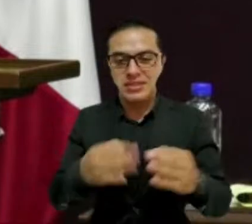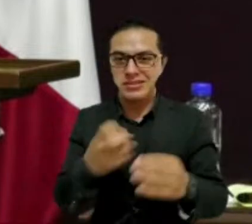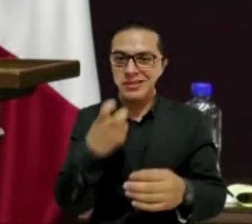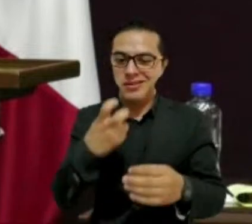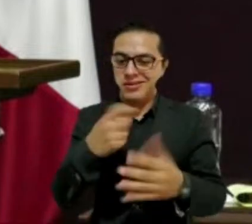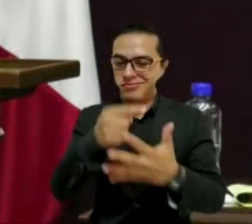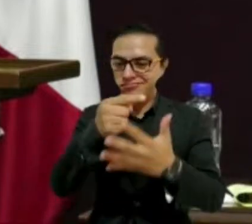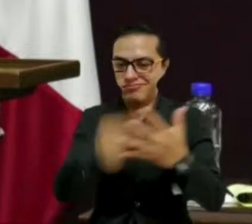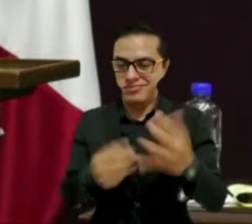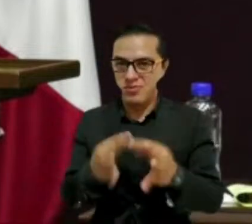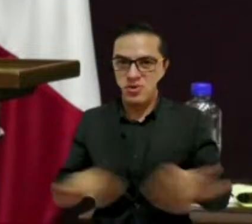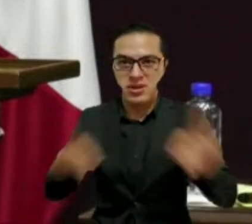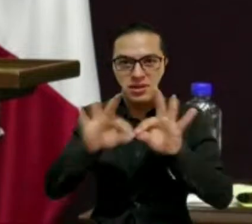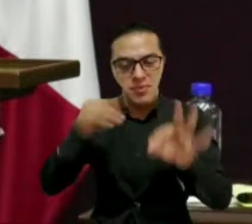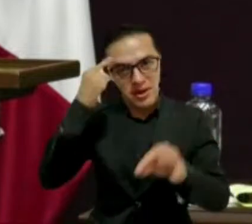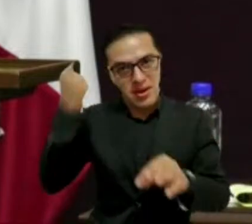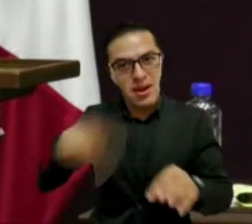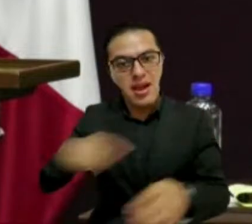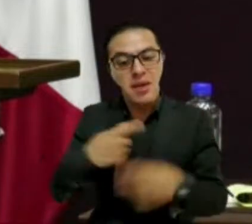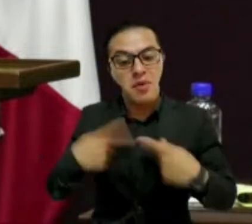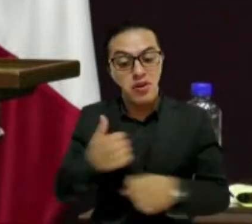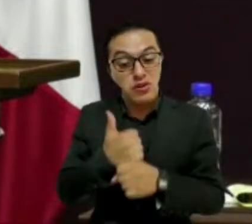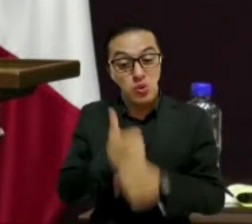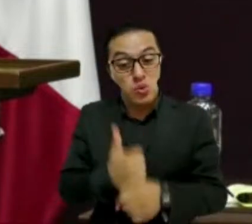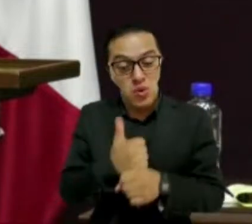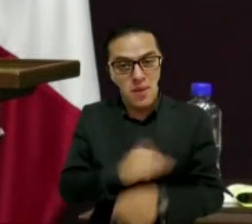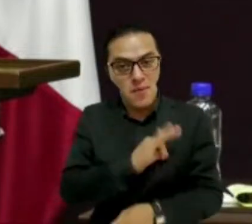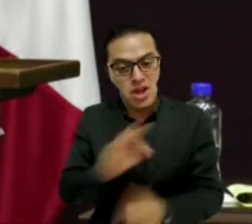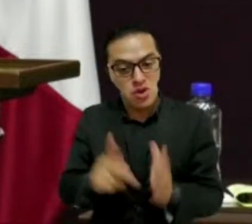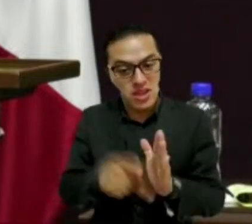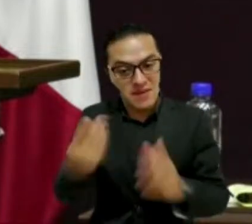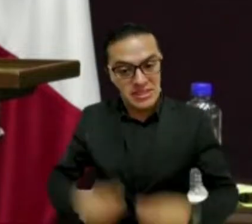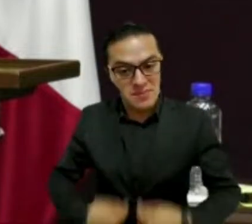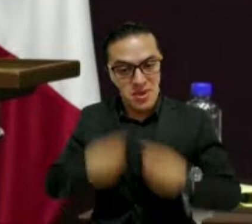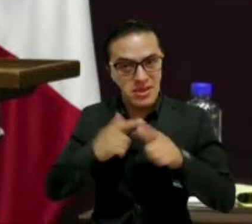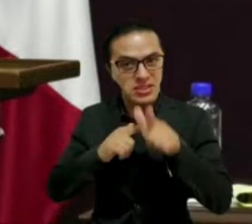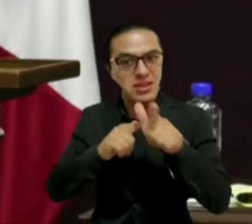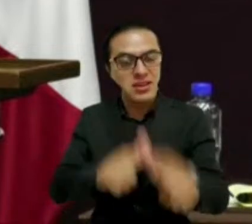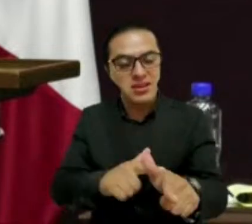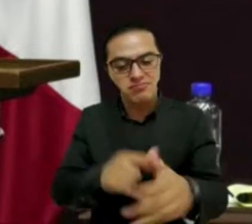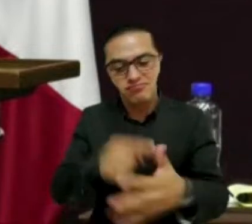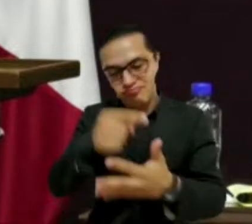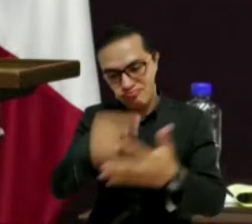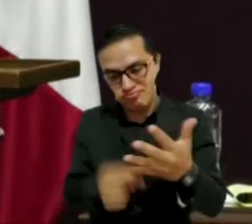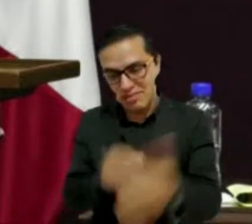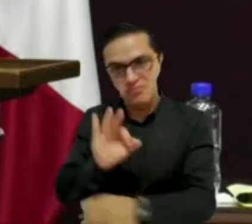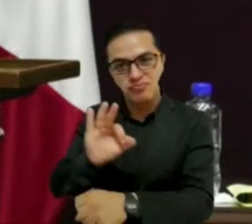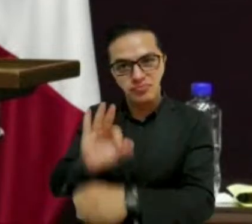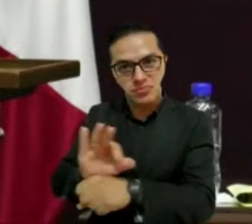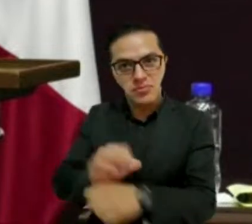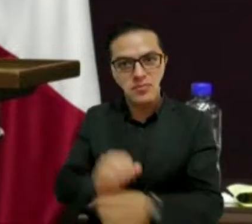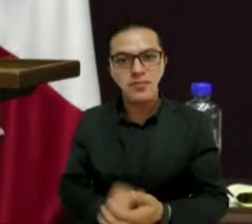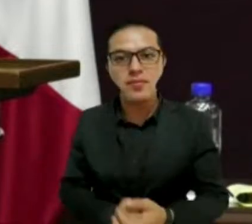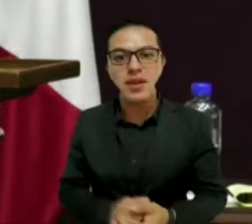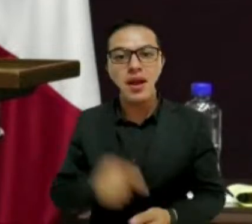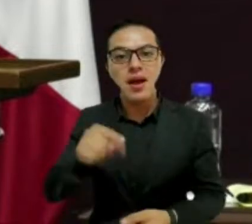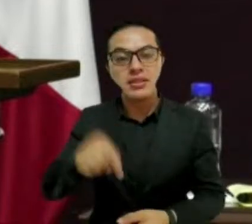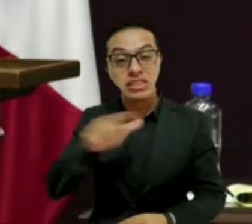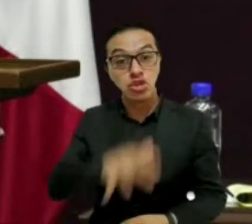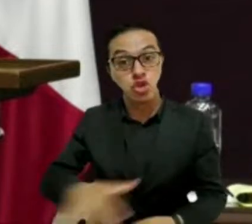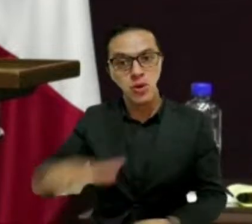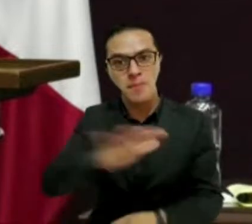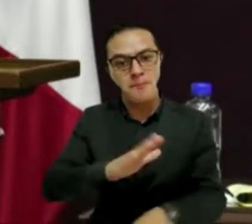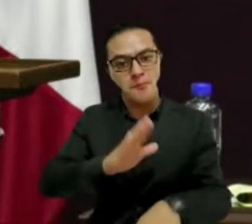las víctimas puedan reconstruir sus vidas de manera integral. La construcción de una sociedad más justa, al priorizar